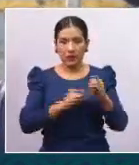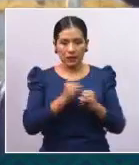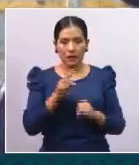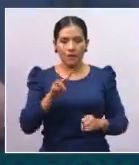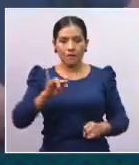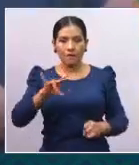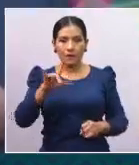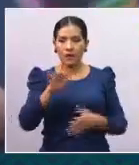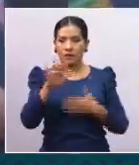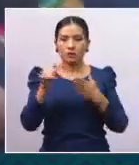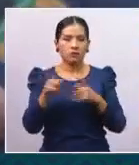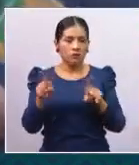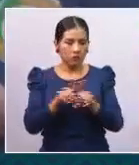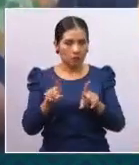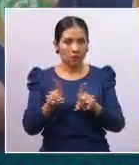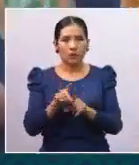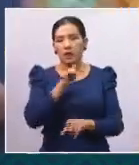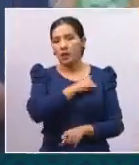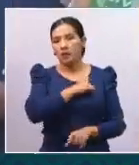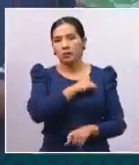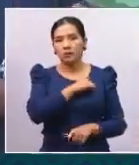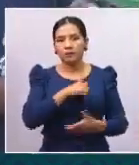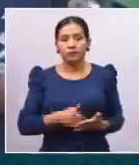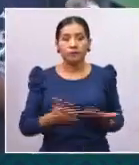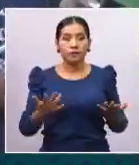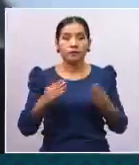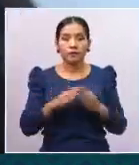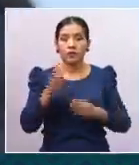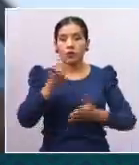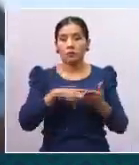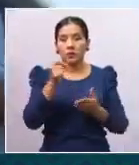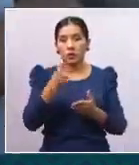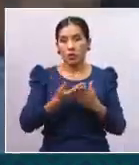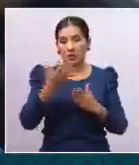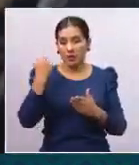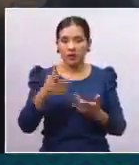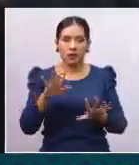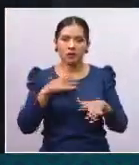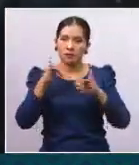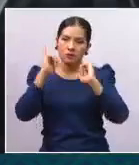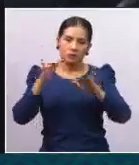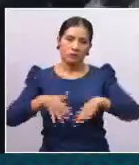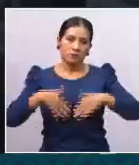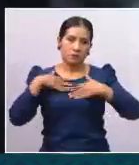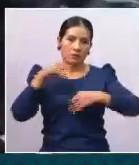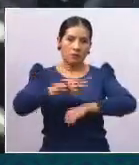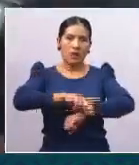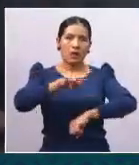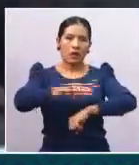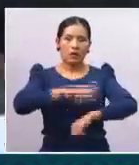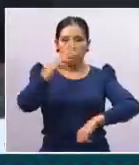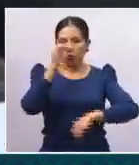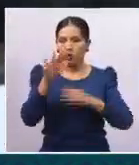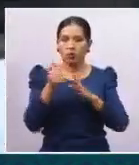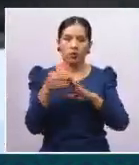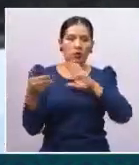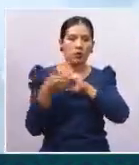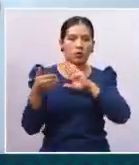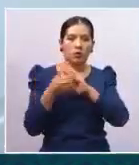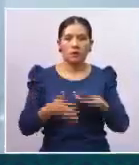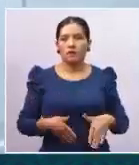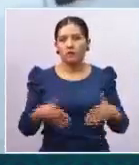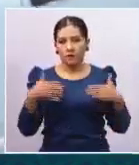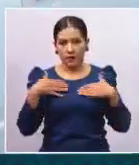¿cómo actuaba? Desde el año 2011 radicaba en Paraguay en calidad de refugiado luego de las amenazas contra su vida. El